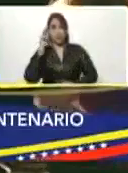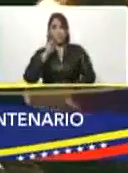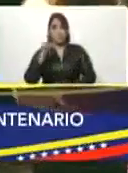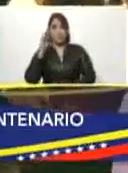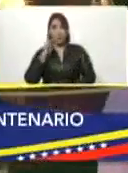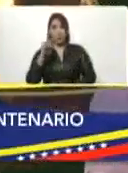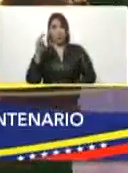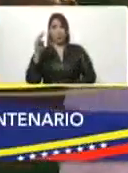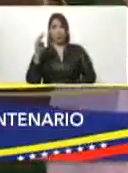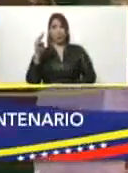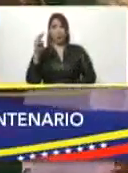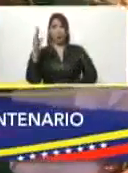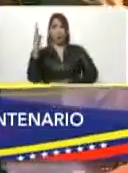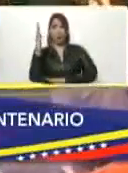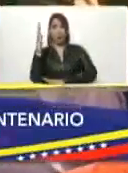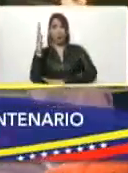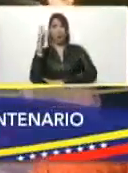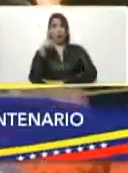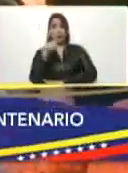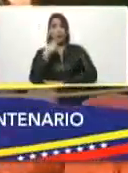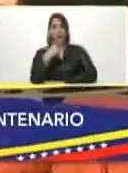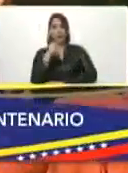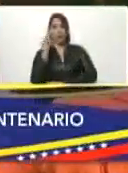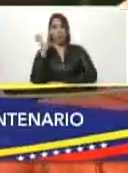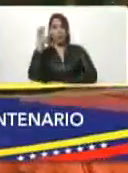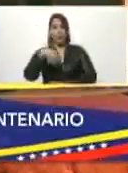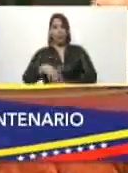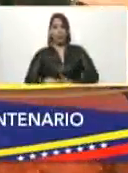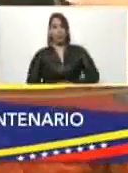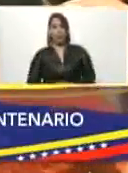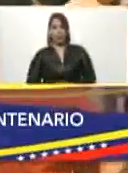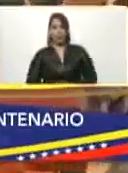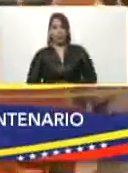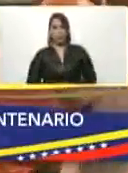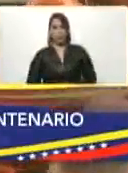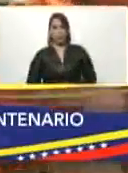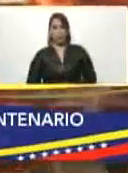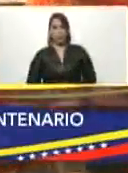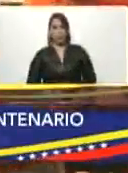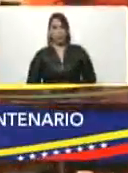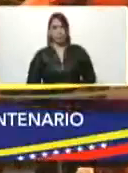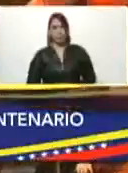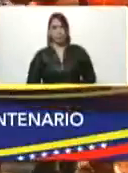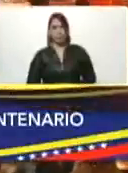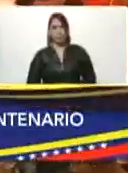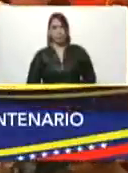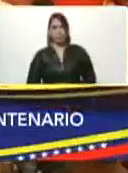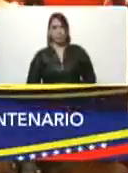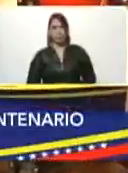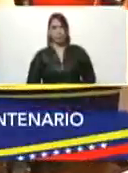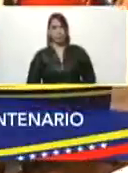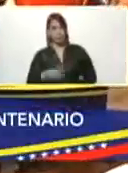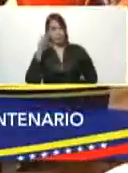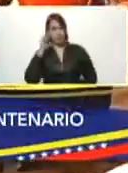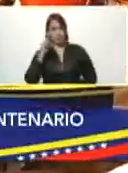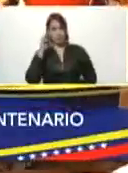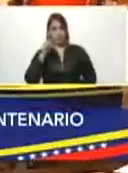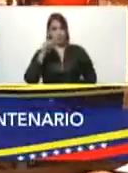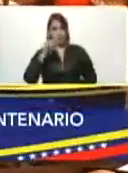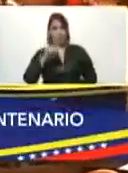dicho náguara, pues bueno, de un guaro de todos los tiempos, del maestro